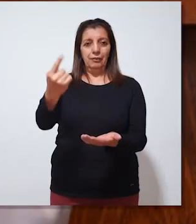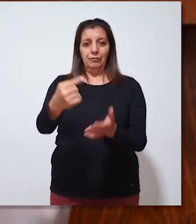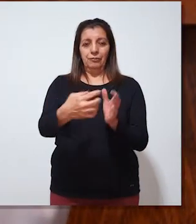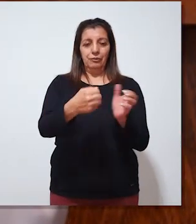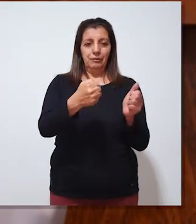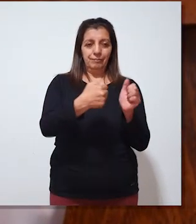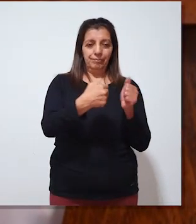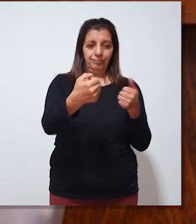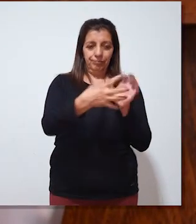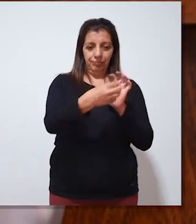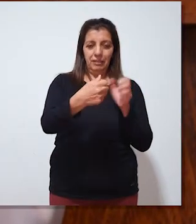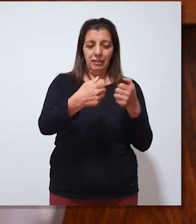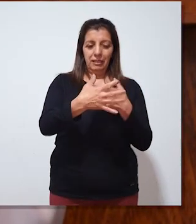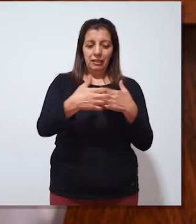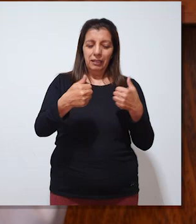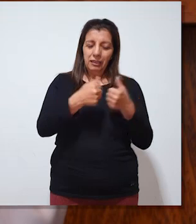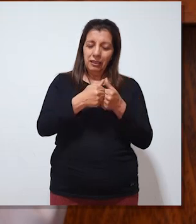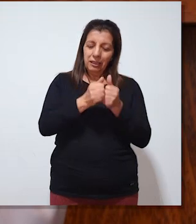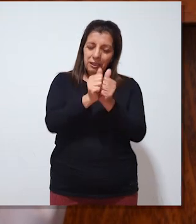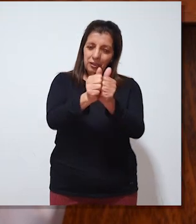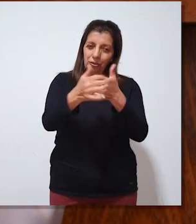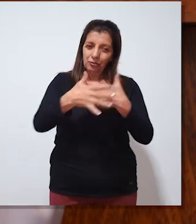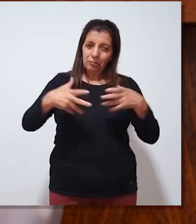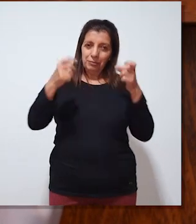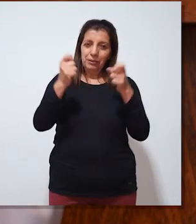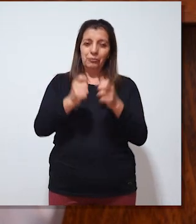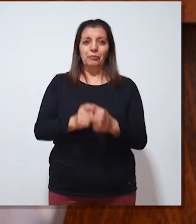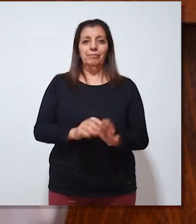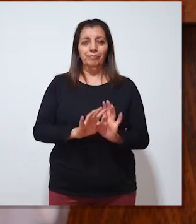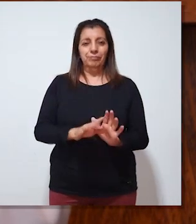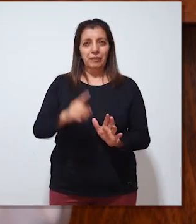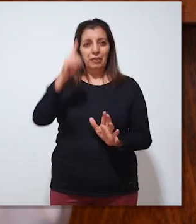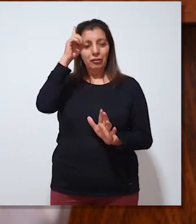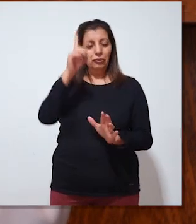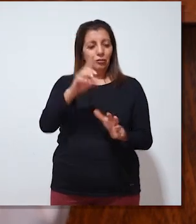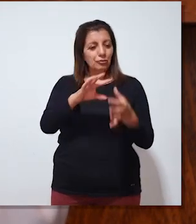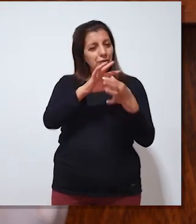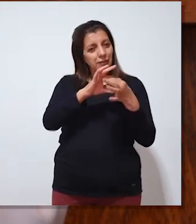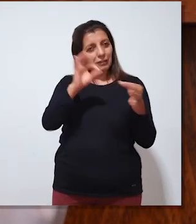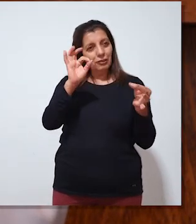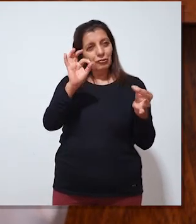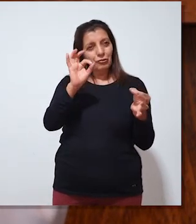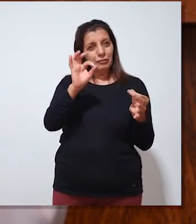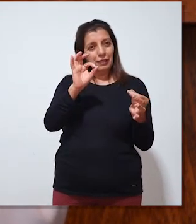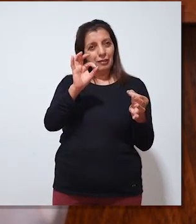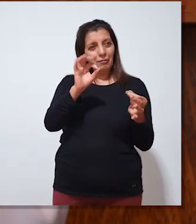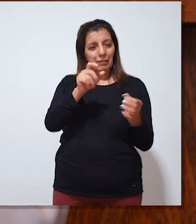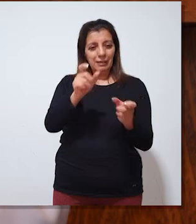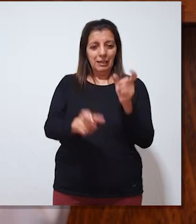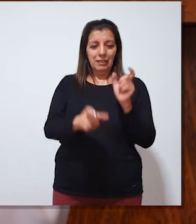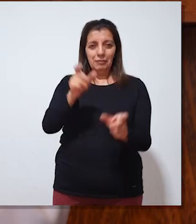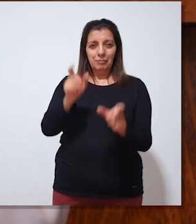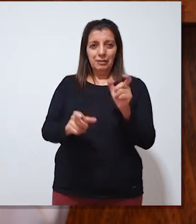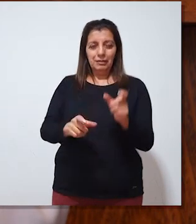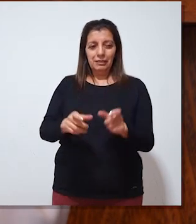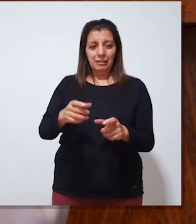El Dios que en su providencia amorosa quiso salvar al género humano por el fruto bendito del seno de la